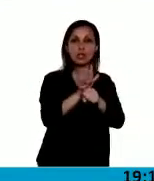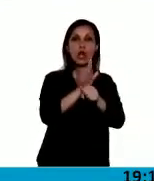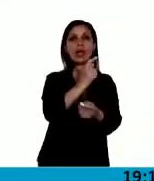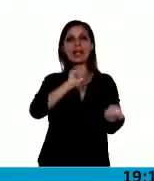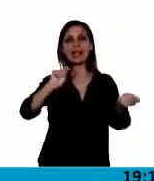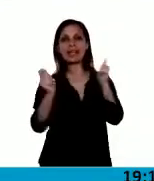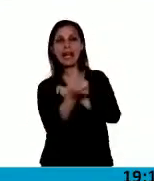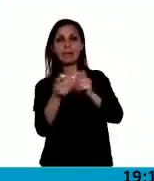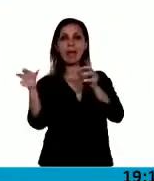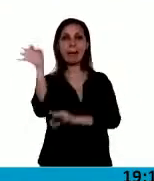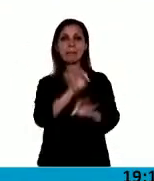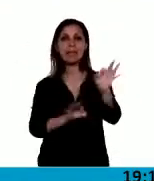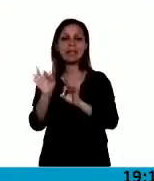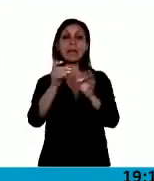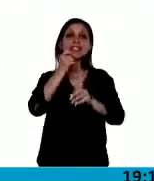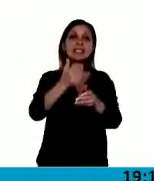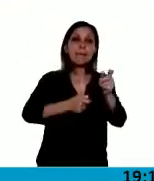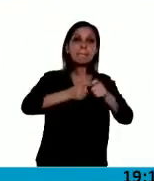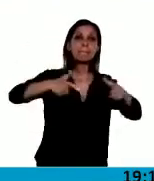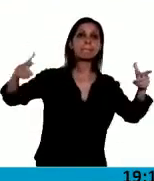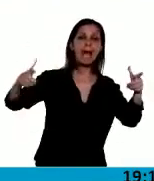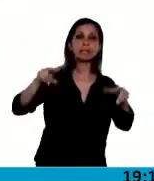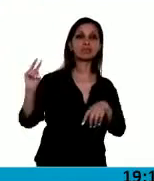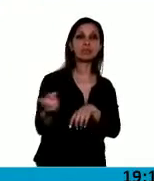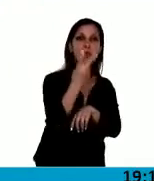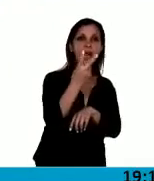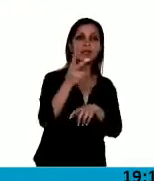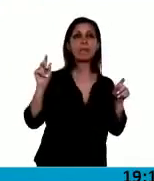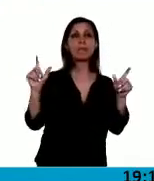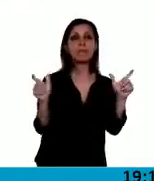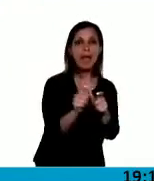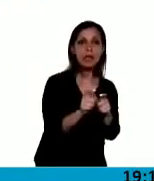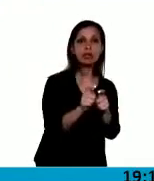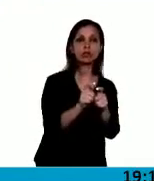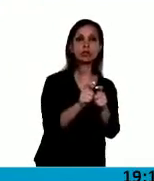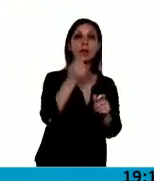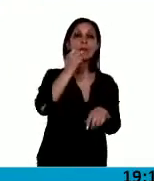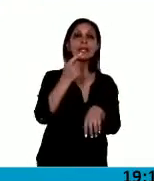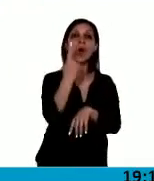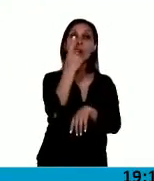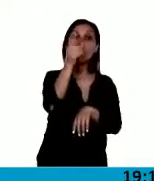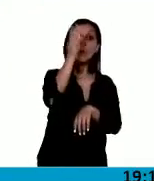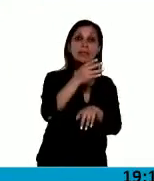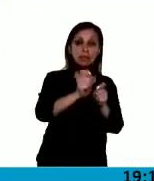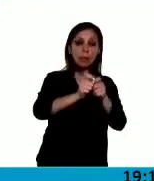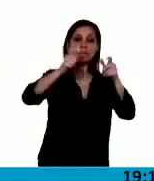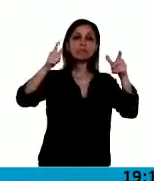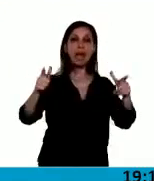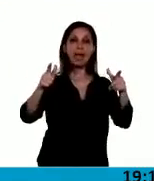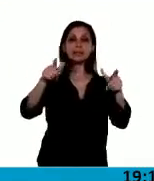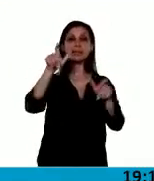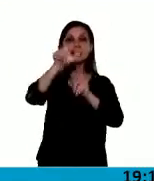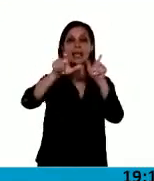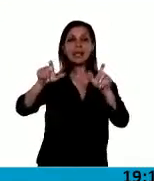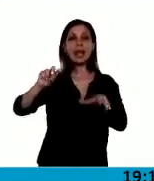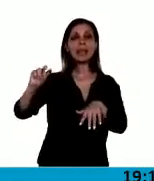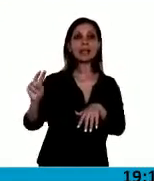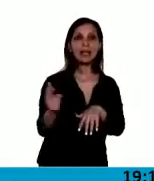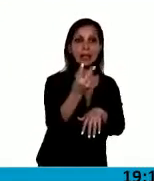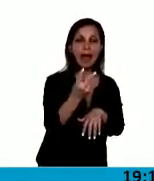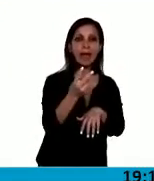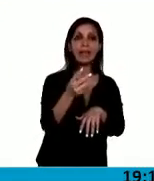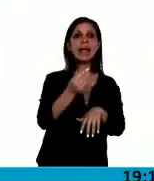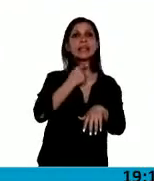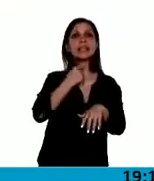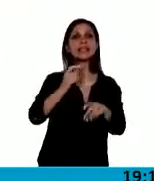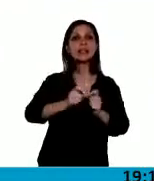con más fallecidos que con menos fallecidos porque aumentamos un 1% el índice de letalidad hicimos aumentar el promedio en